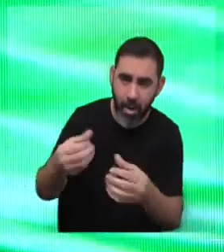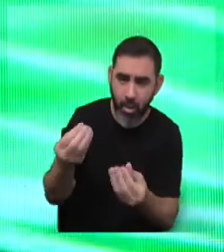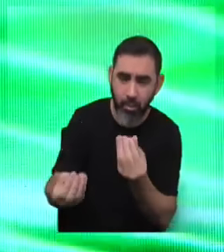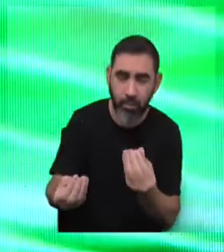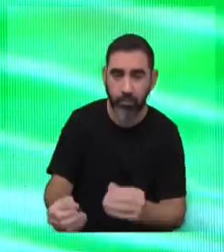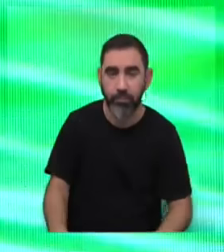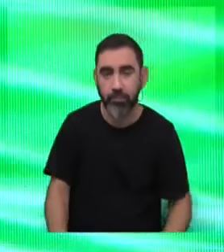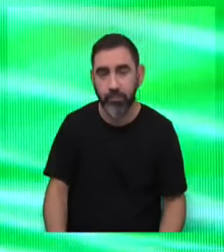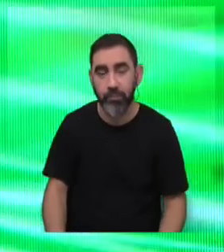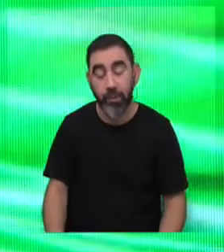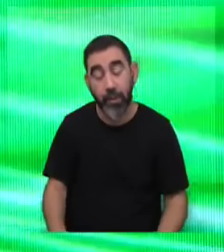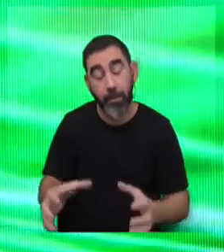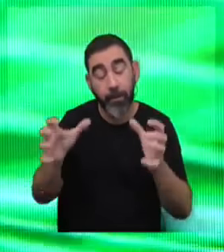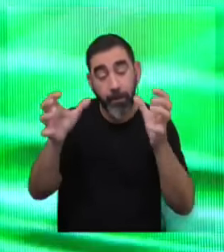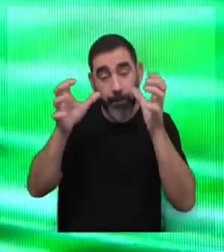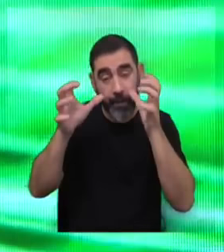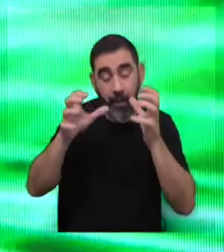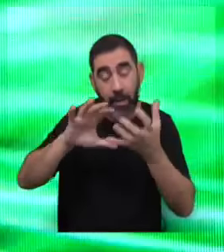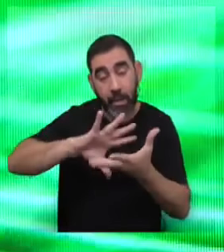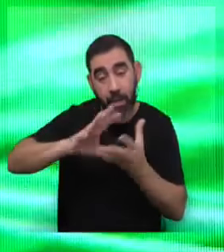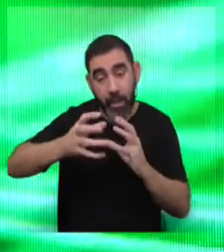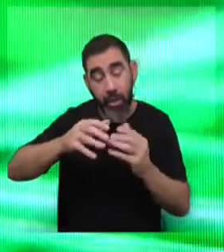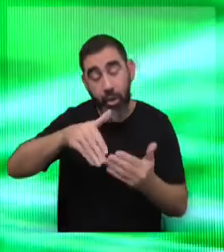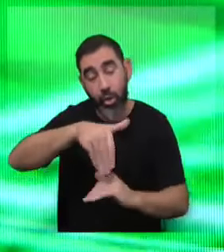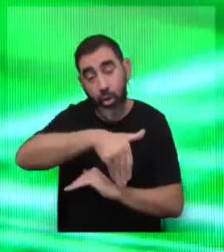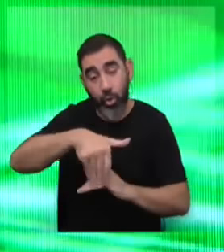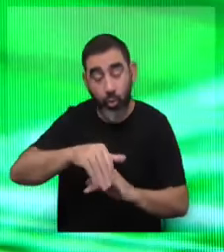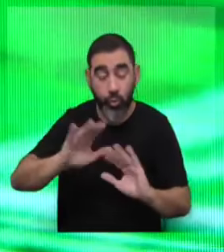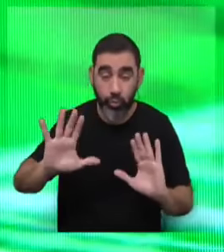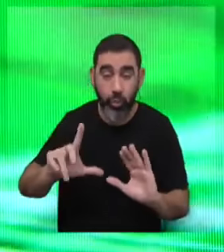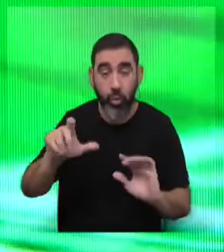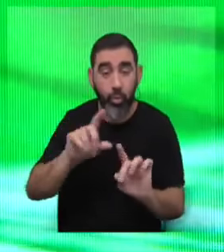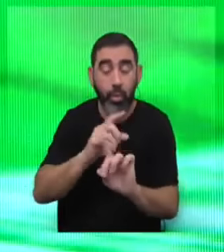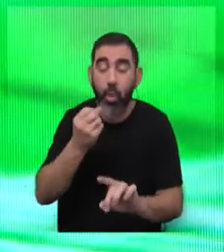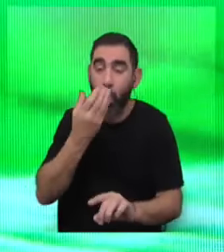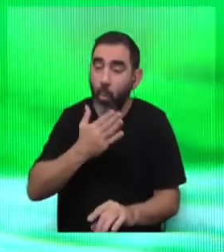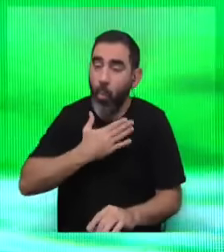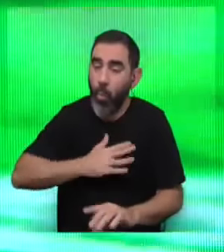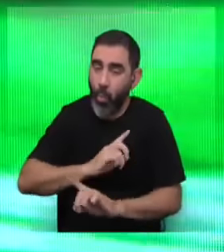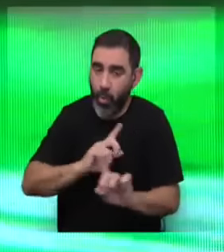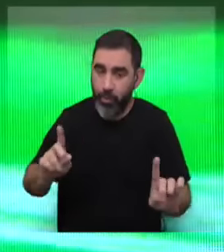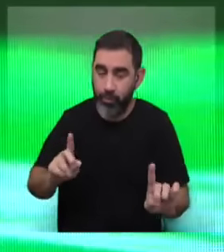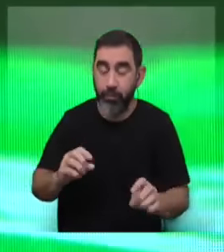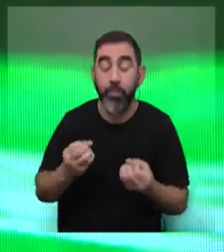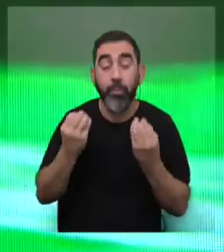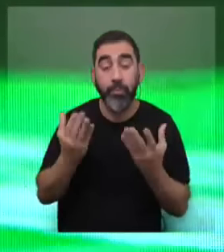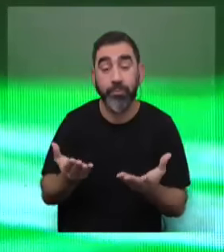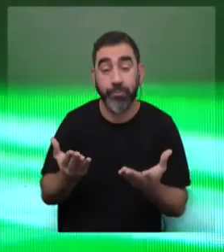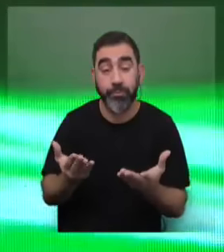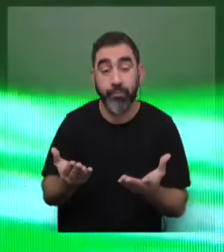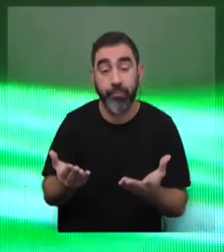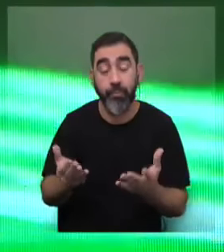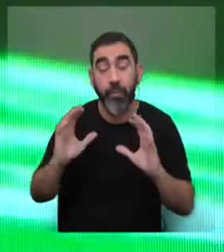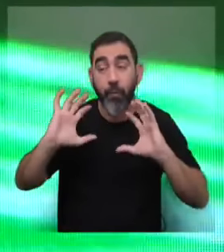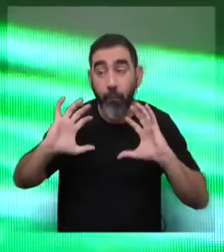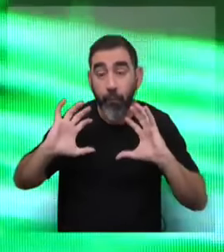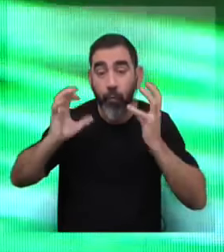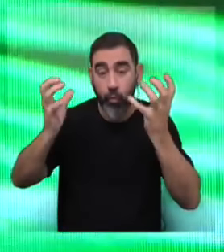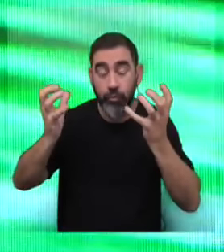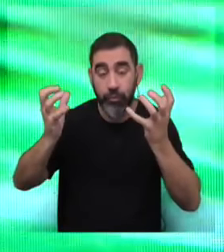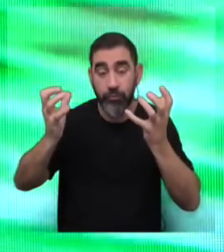va por un camino peligroso y por camino que evidentemente no es satisfactorio porque el el el el la violencia se